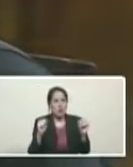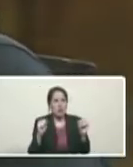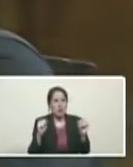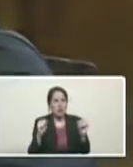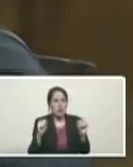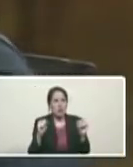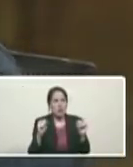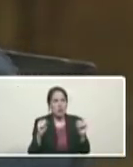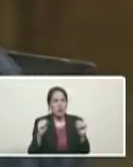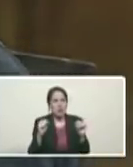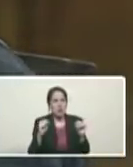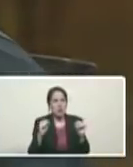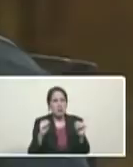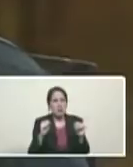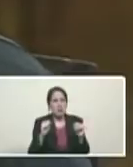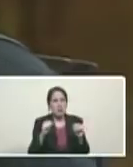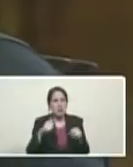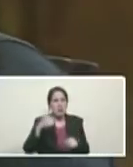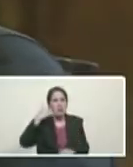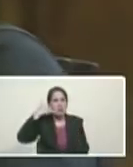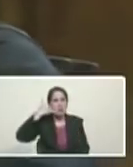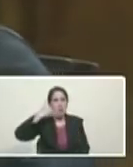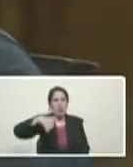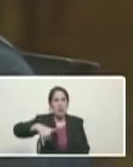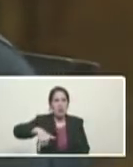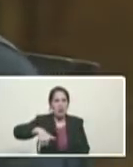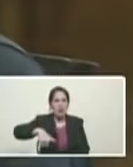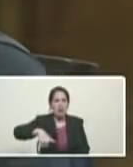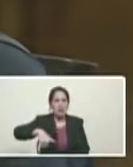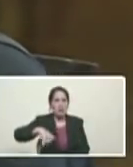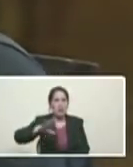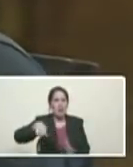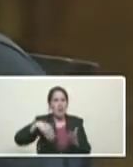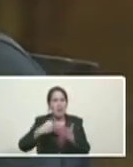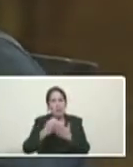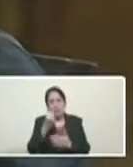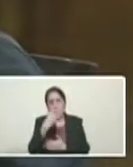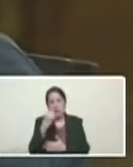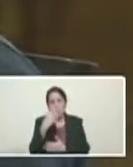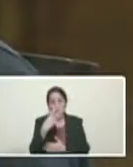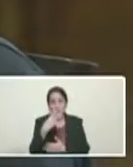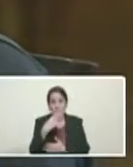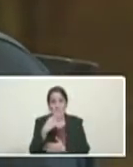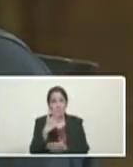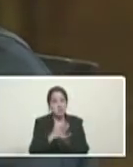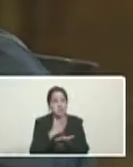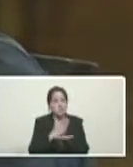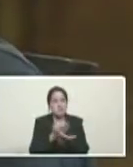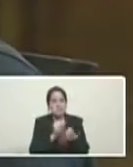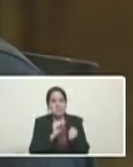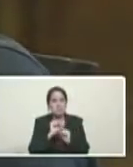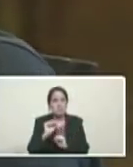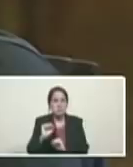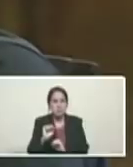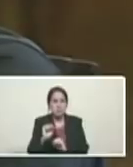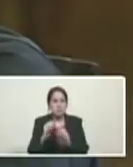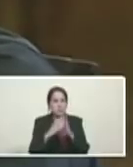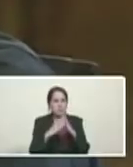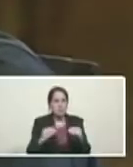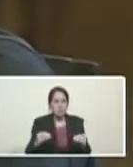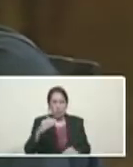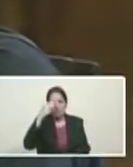desde la cantv a miraflores porque así como hay que defender efe todas las instalaciones militares todas las instalaciones